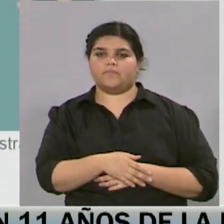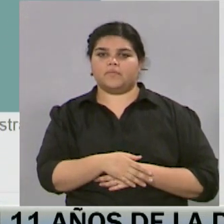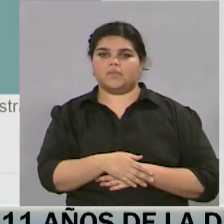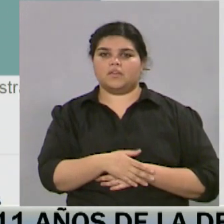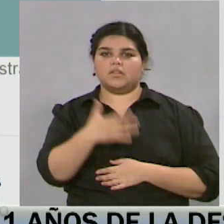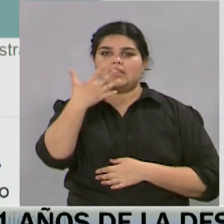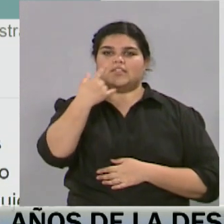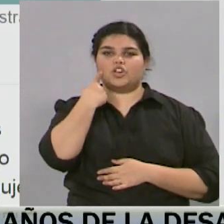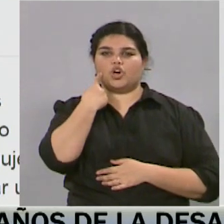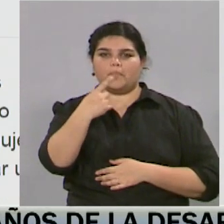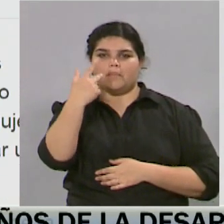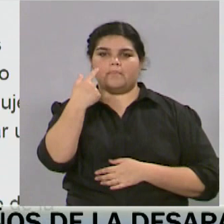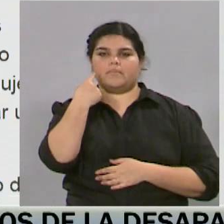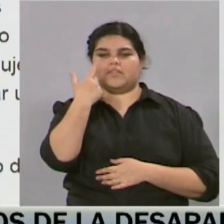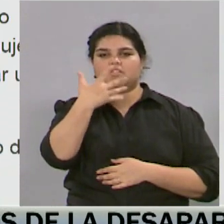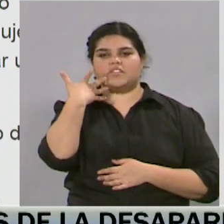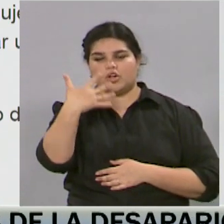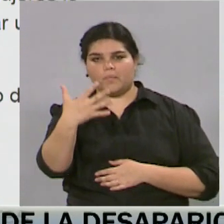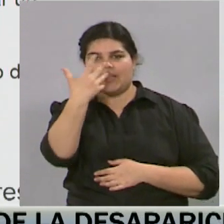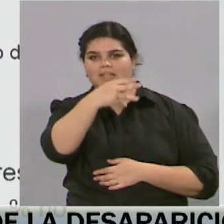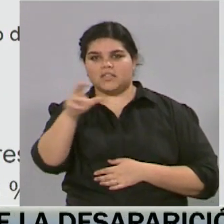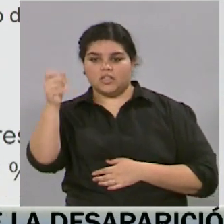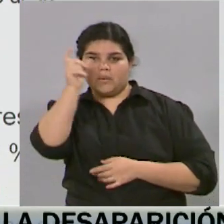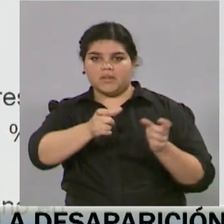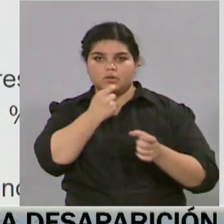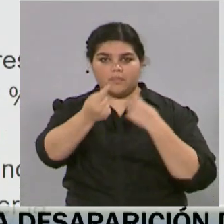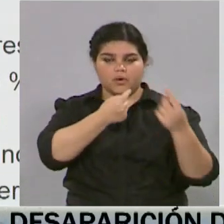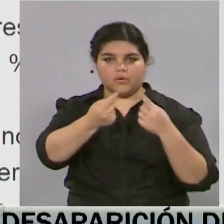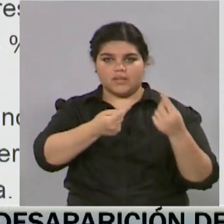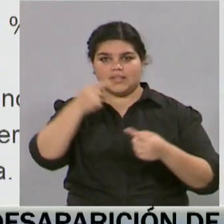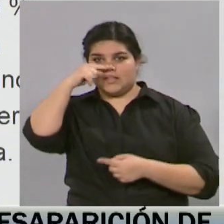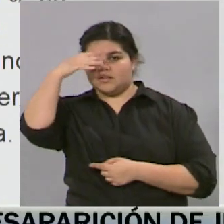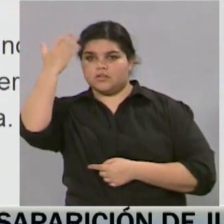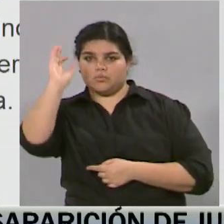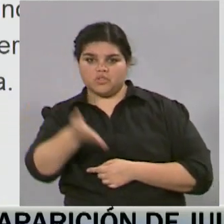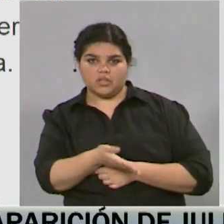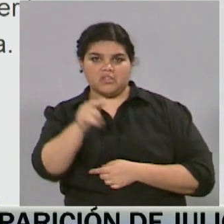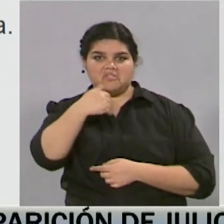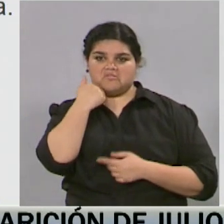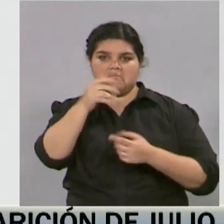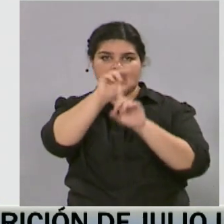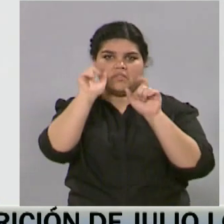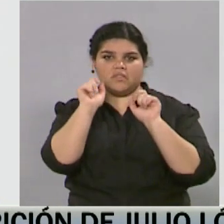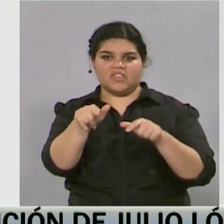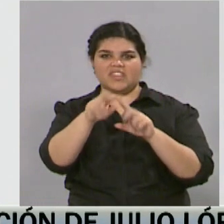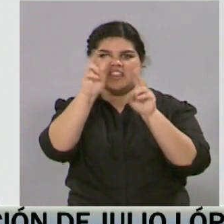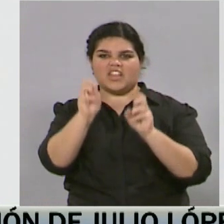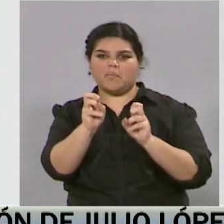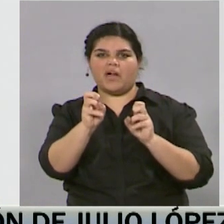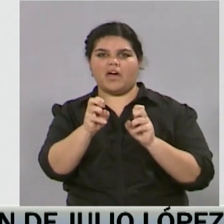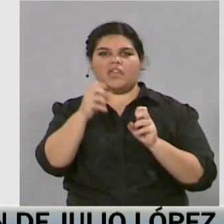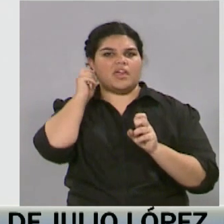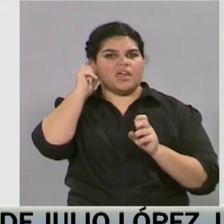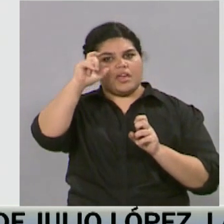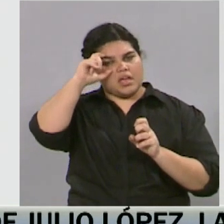5.369 encuestados no cuenta con un grupo específico en el que se traten temas de género dentro de la empresa en la que trabajan.